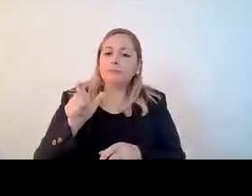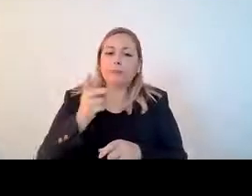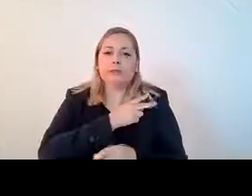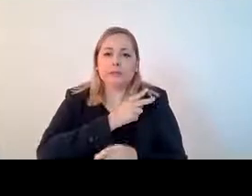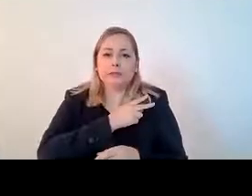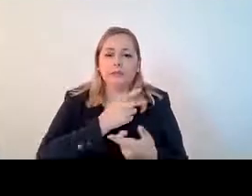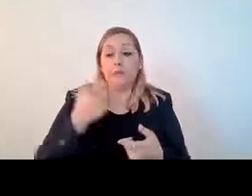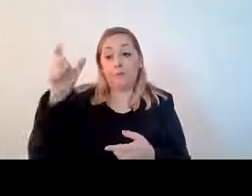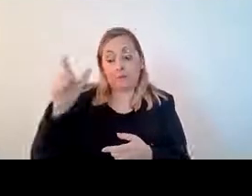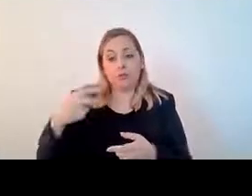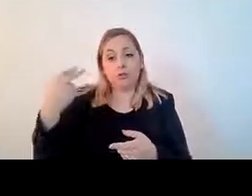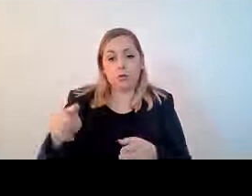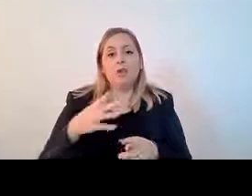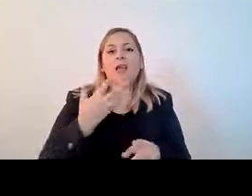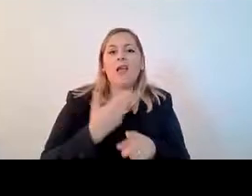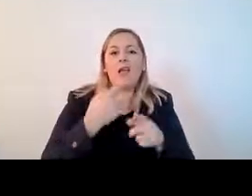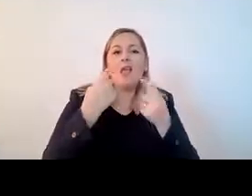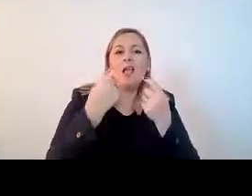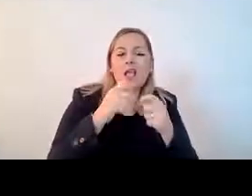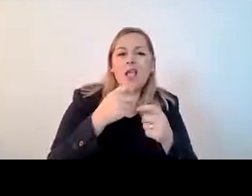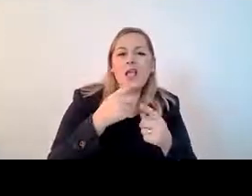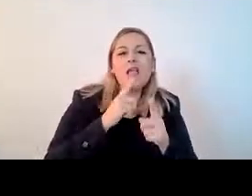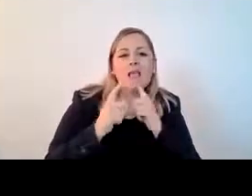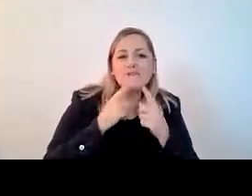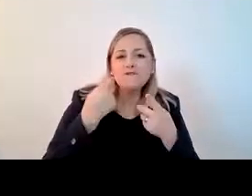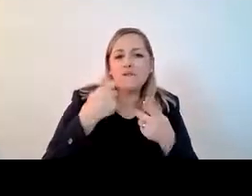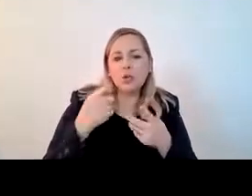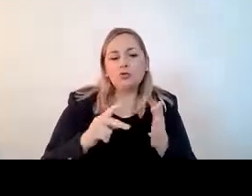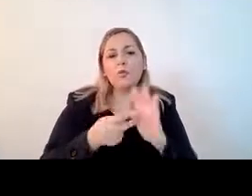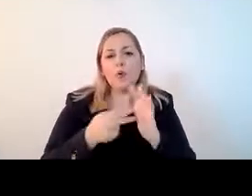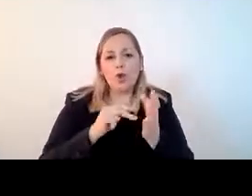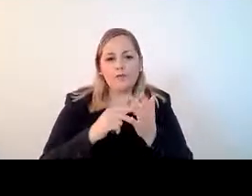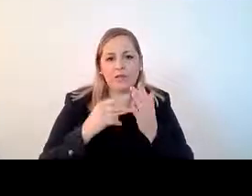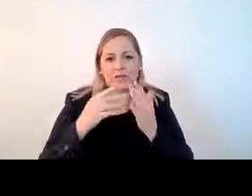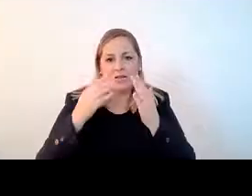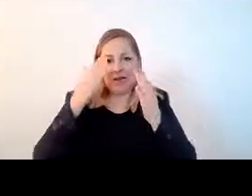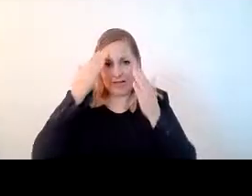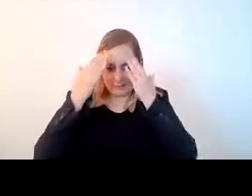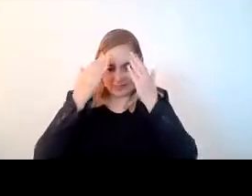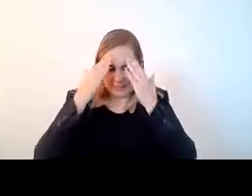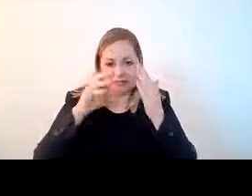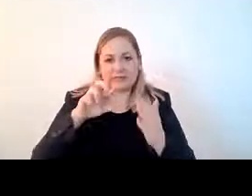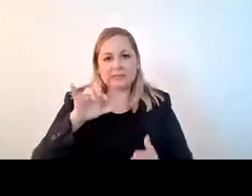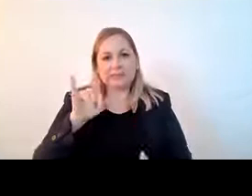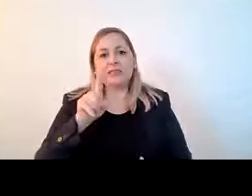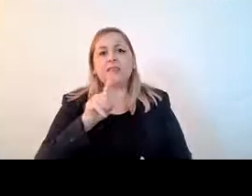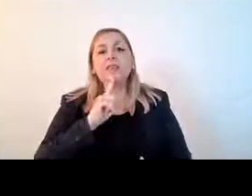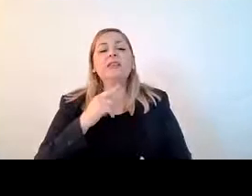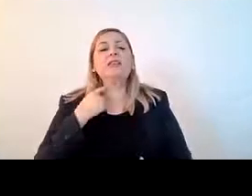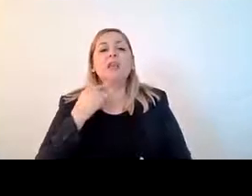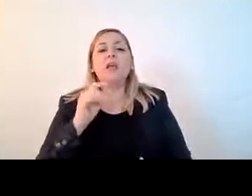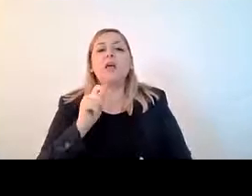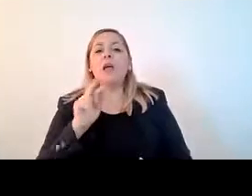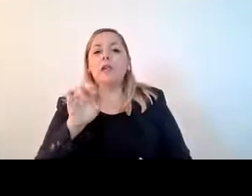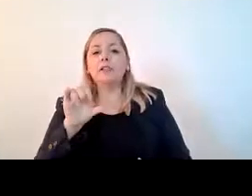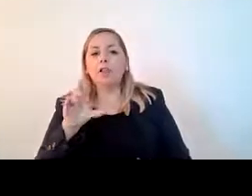sujeto mismo, evaluación de otros trastornos psiquiátricos que pudieran haber y otras evaluaciones. Sin embargo, estas otras